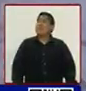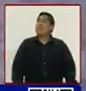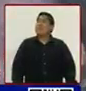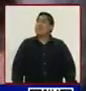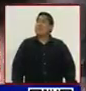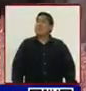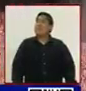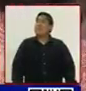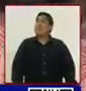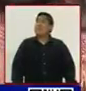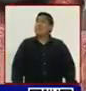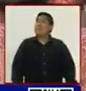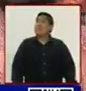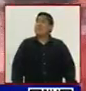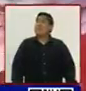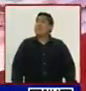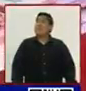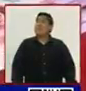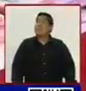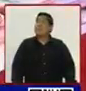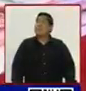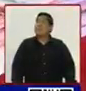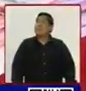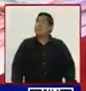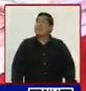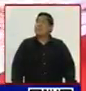¡Vámonos a la lacita!